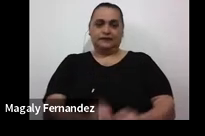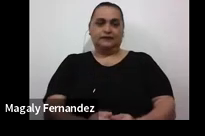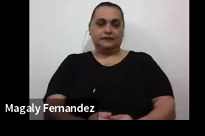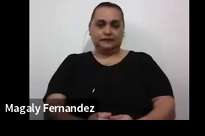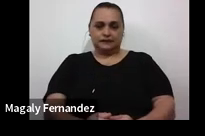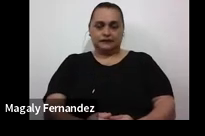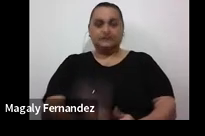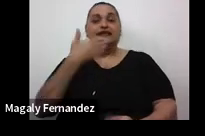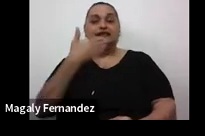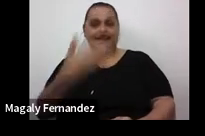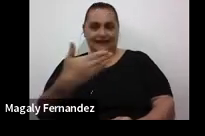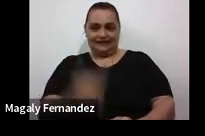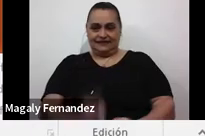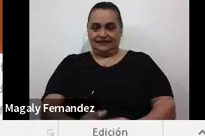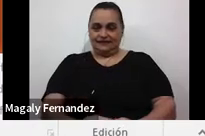gracias